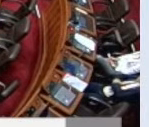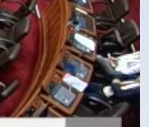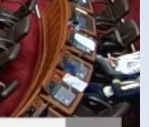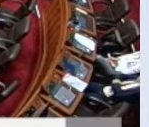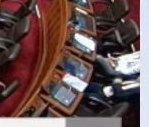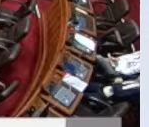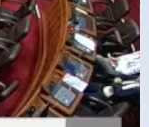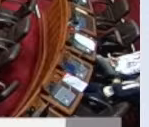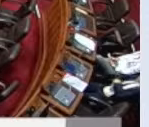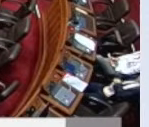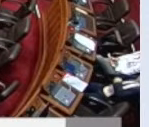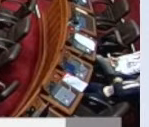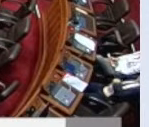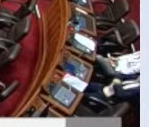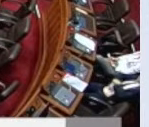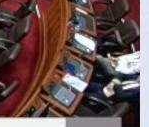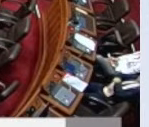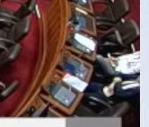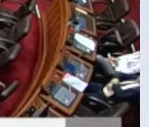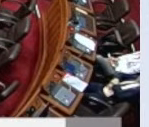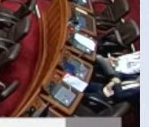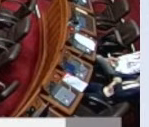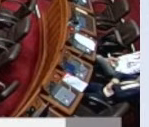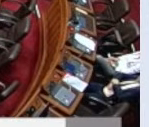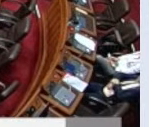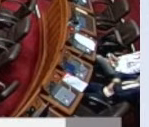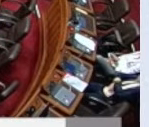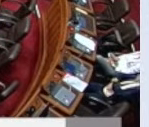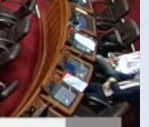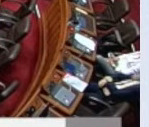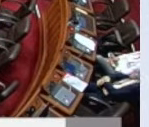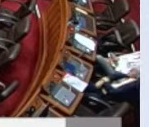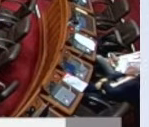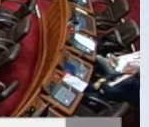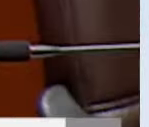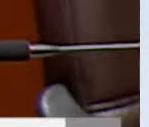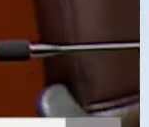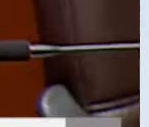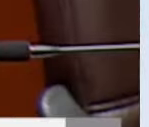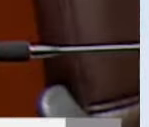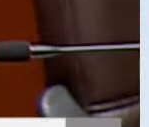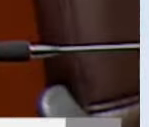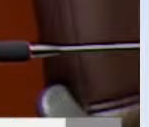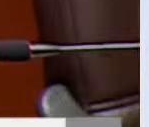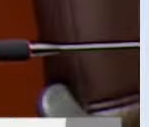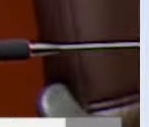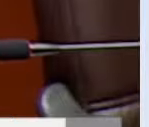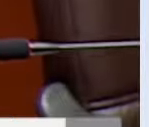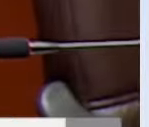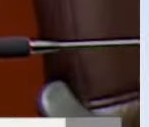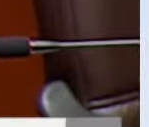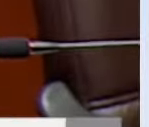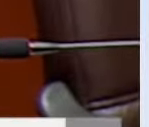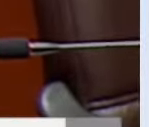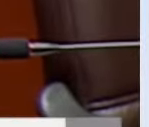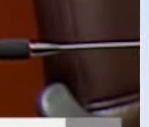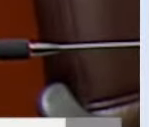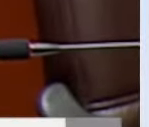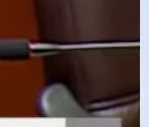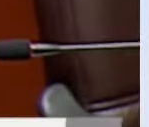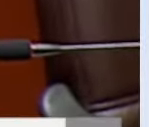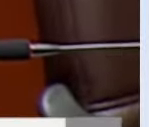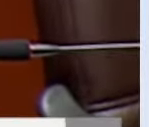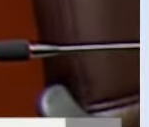día más de promesas. ¿Cómo es posible que nosotros como peruanos no respetamos las promesas?